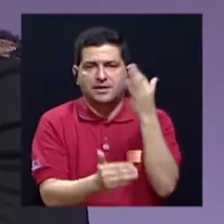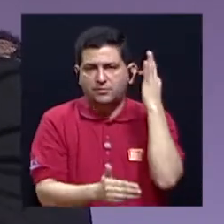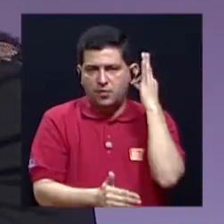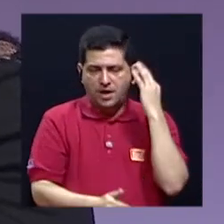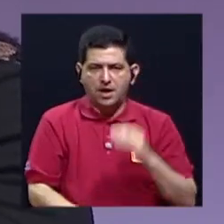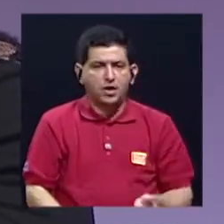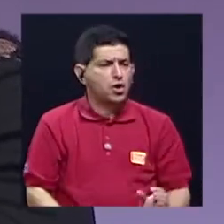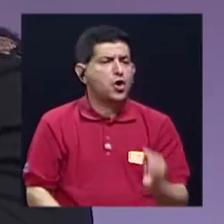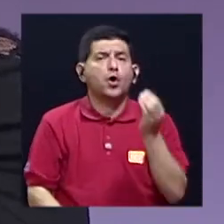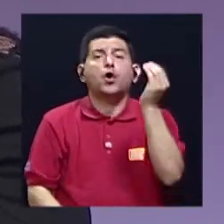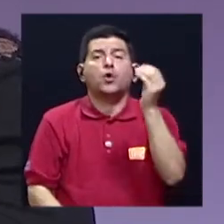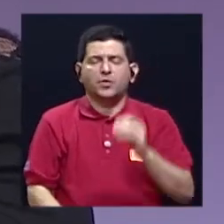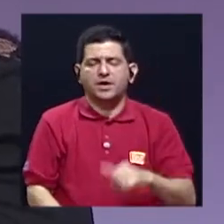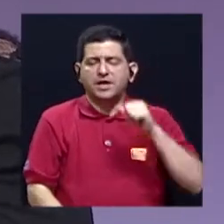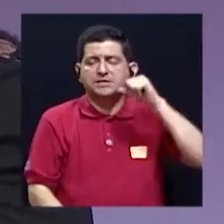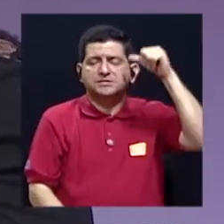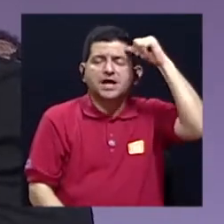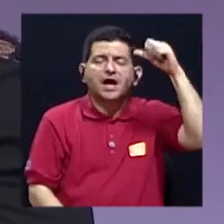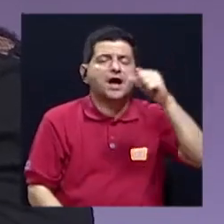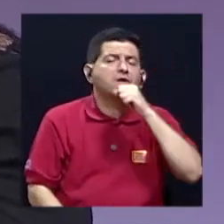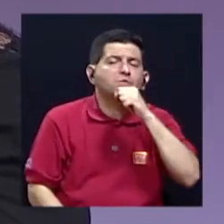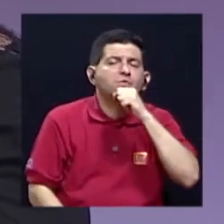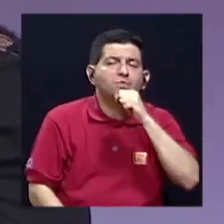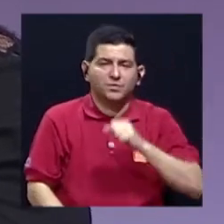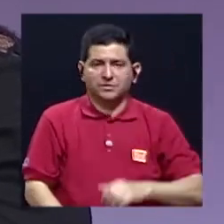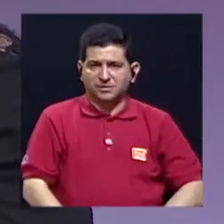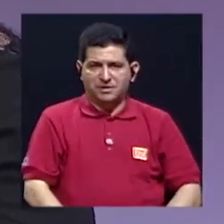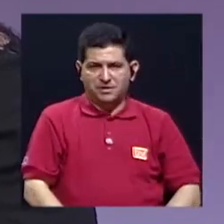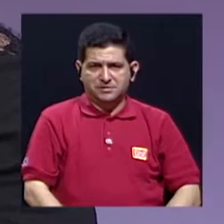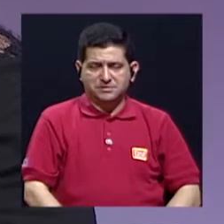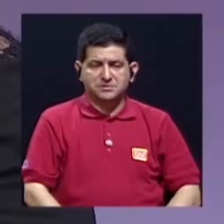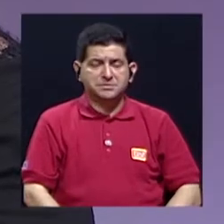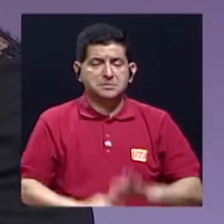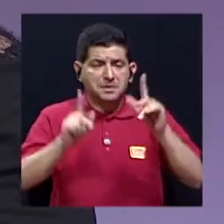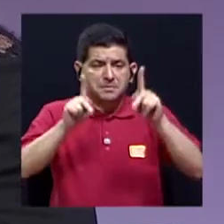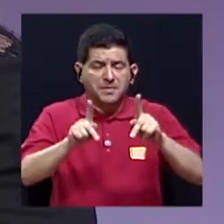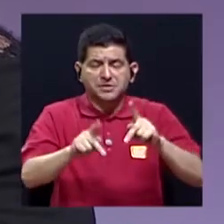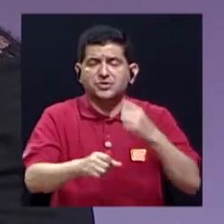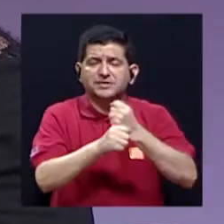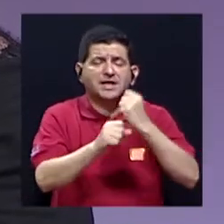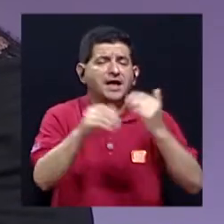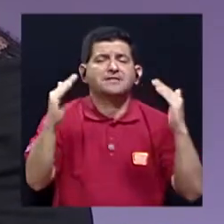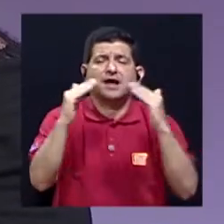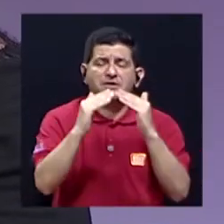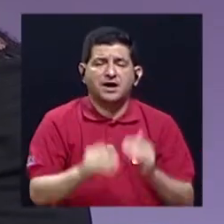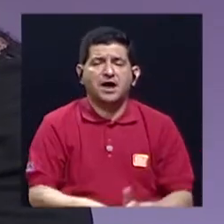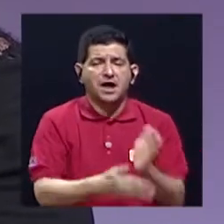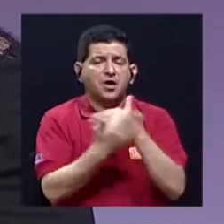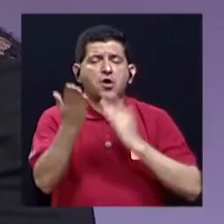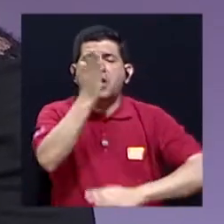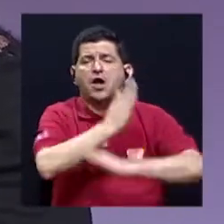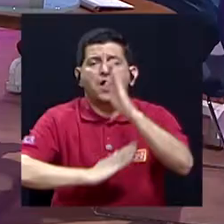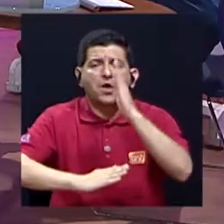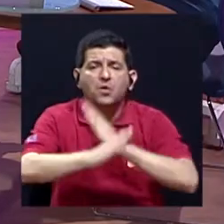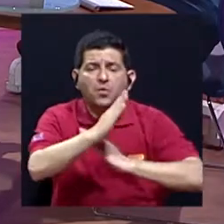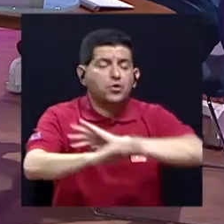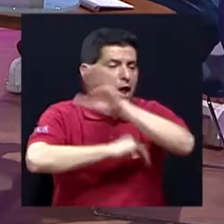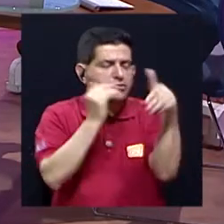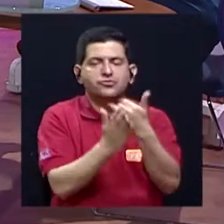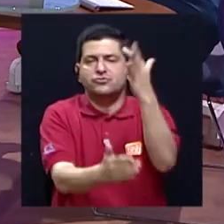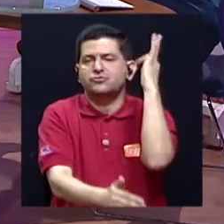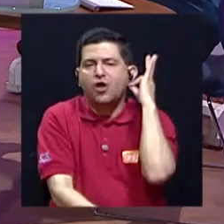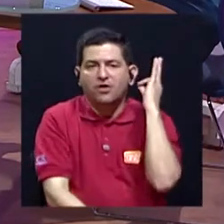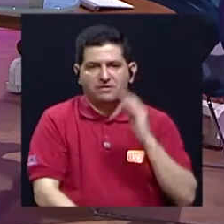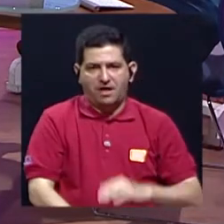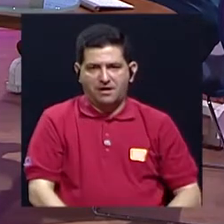mujeres, jóvenes, adultas mayores, amas de casa, personas con alguna discapacidad, a todas las